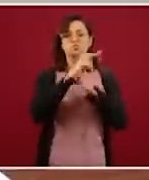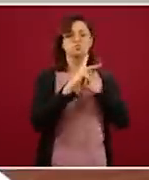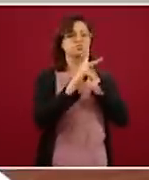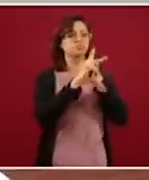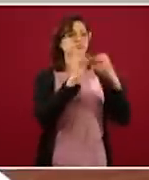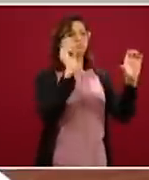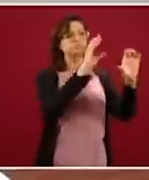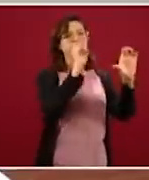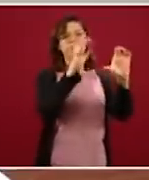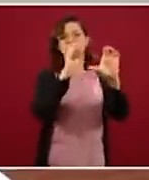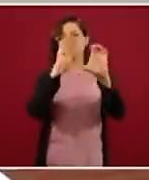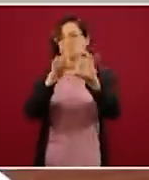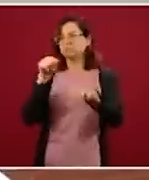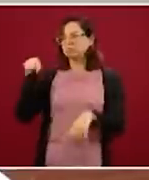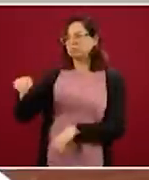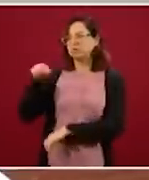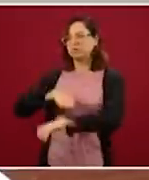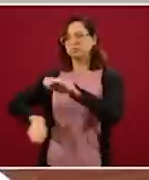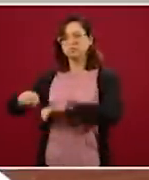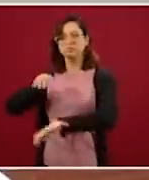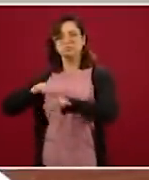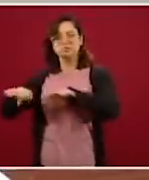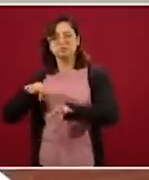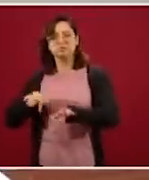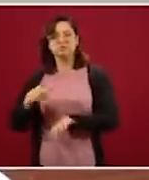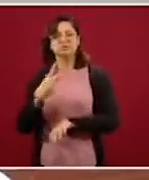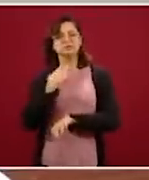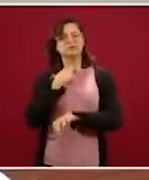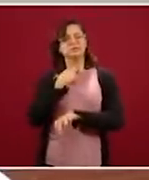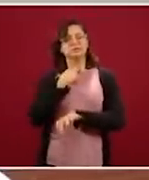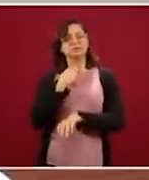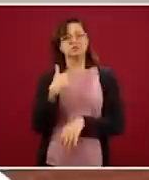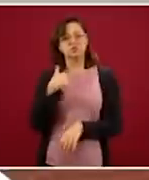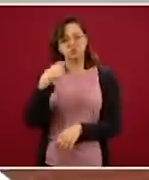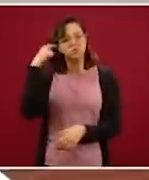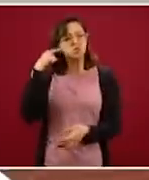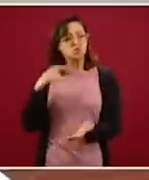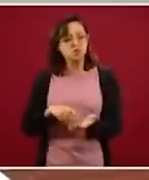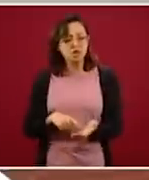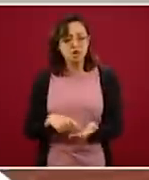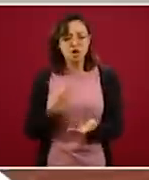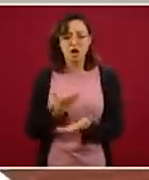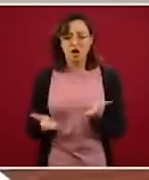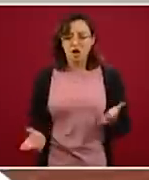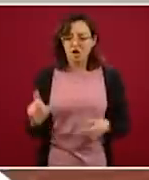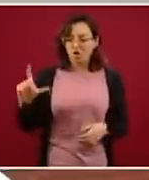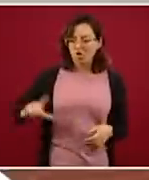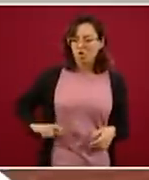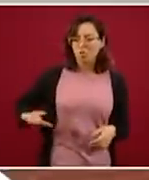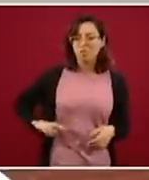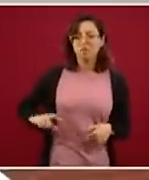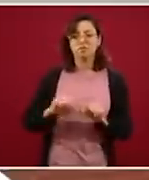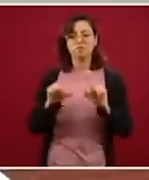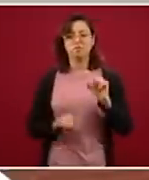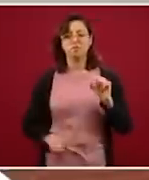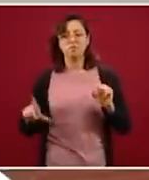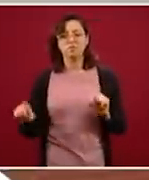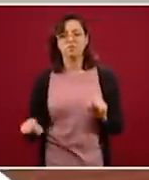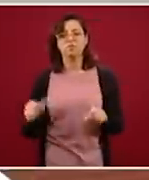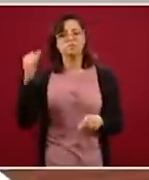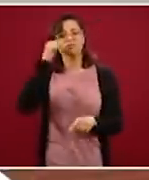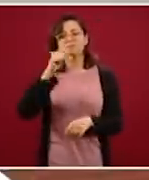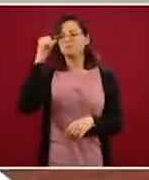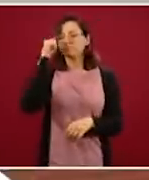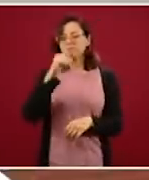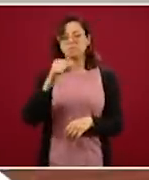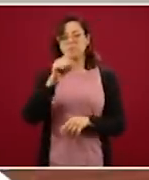efectivo. Por tanto, creo que la apuesta del gobierno de México ha sido